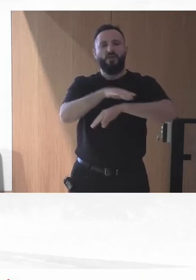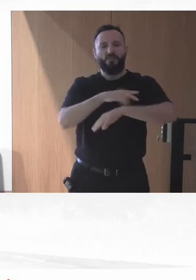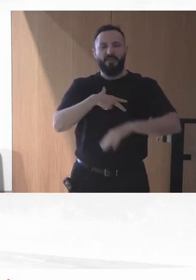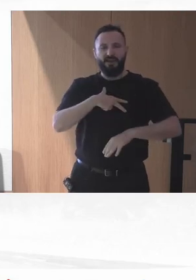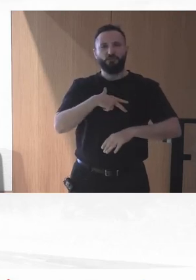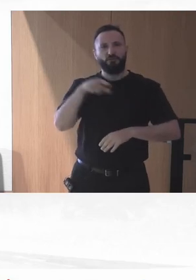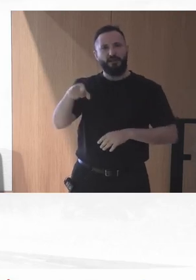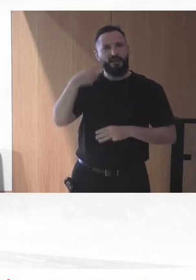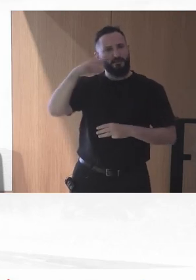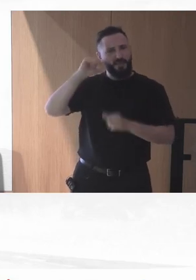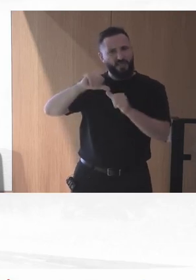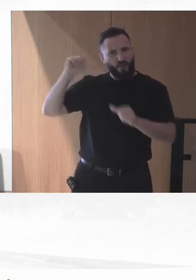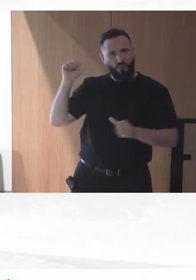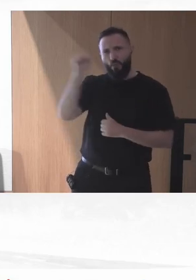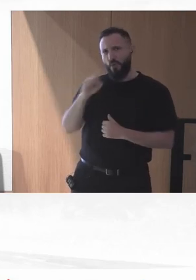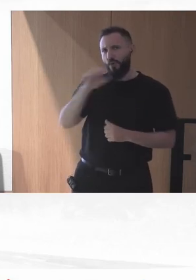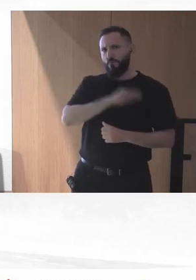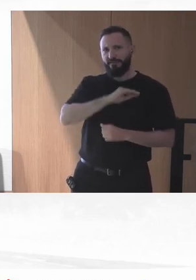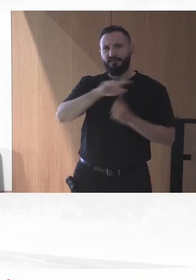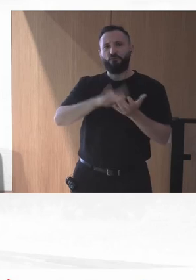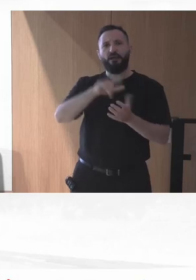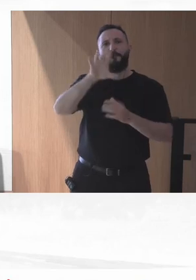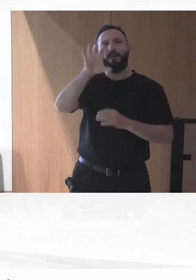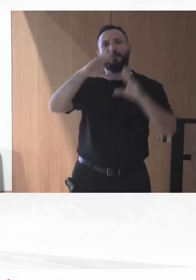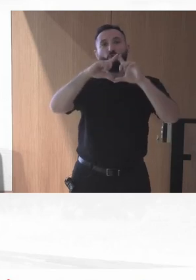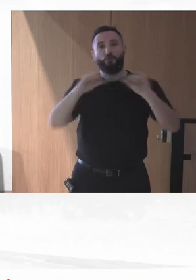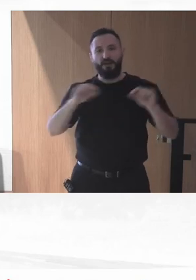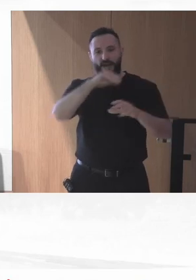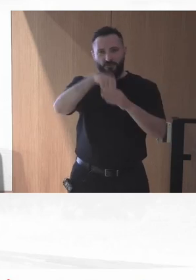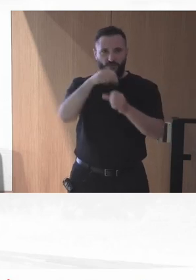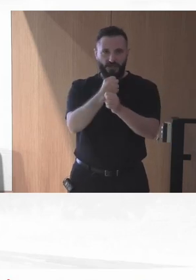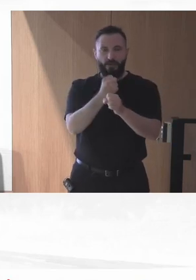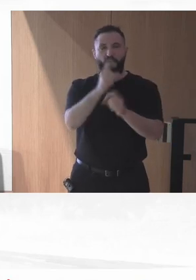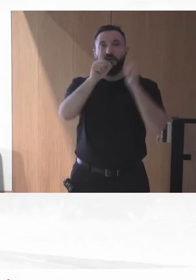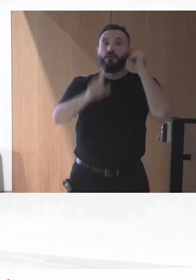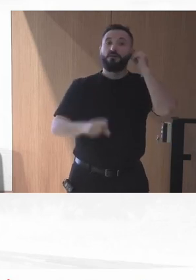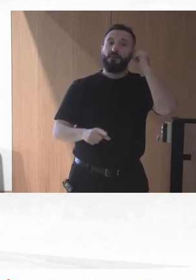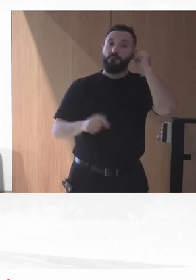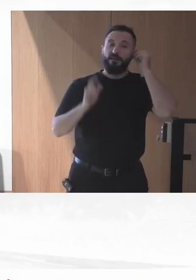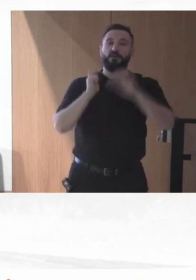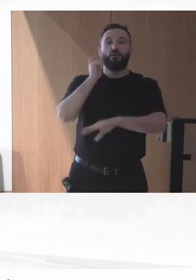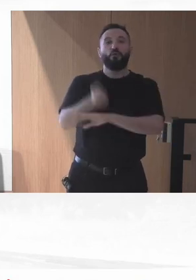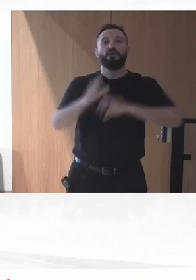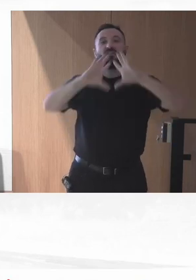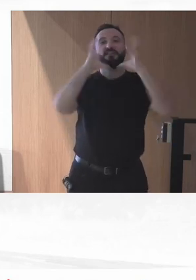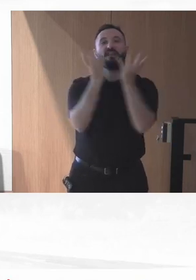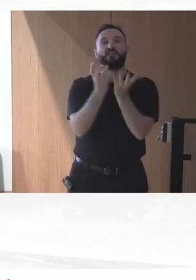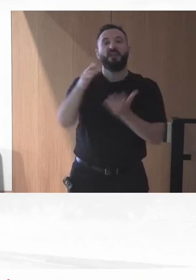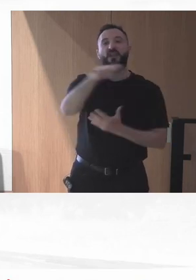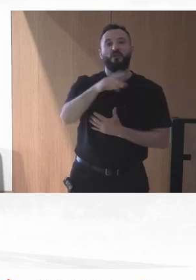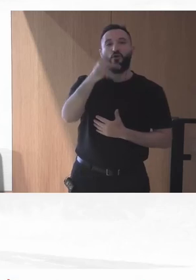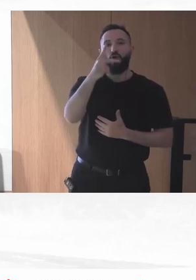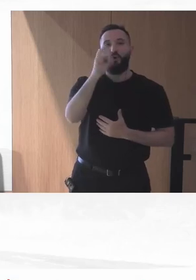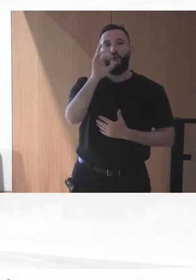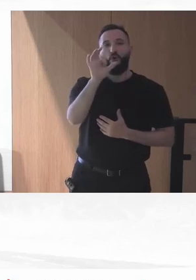de experiencia, ha trabajado en Rumanía y luego ha trabajado también como juez internacional en Kosovo.